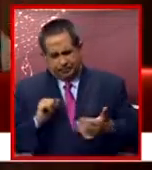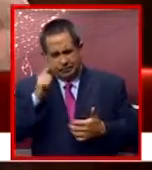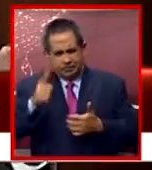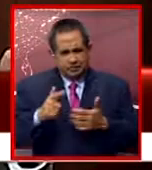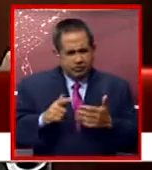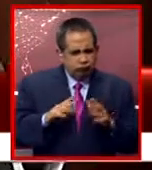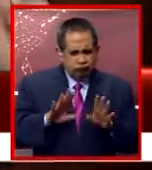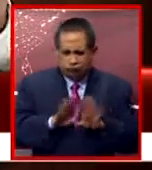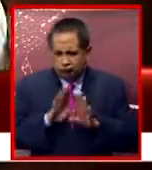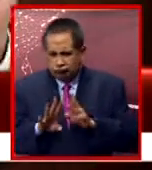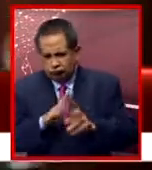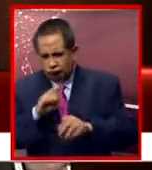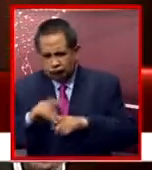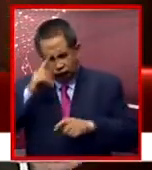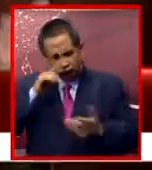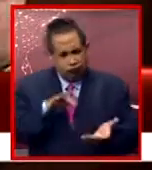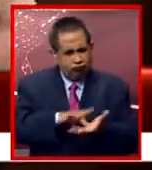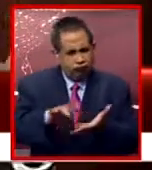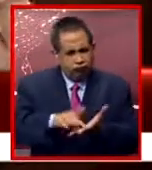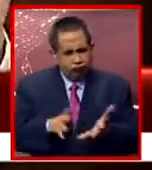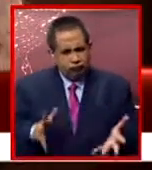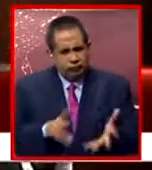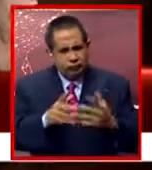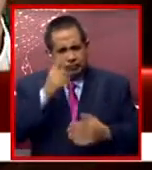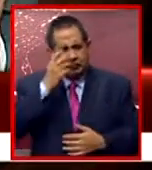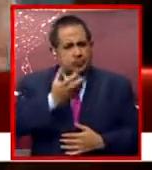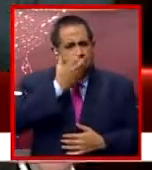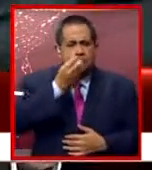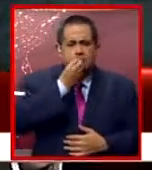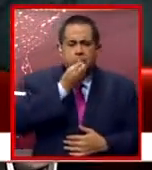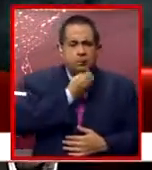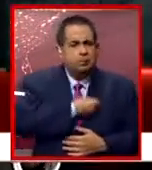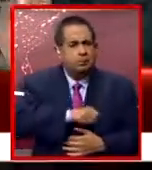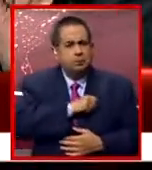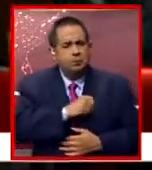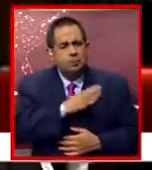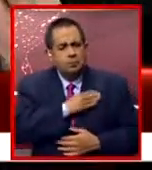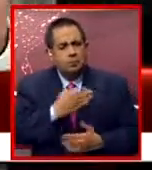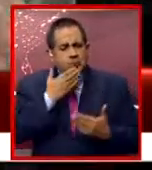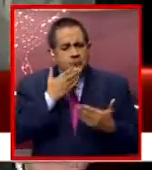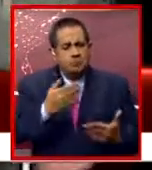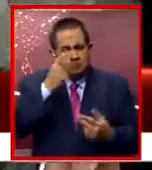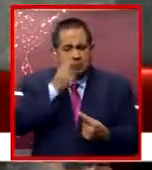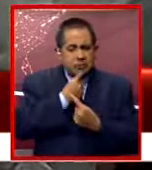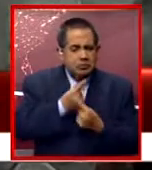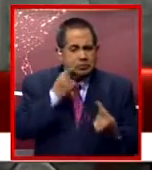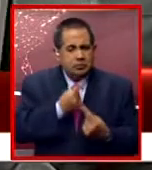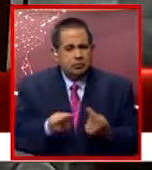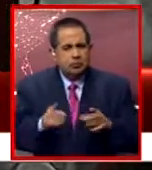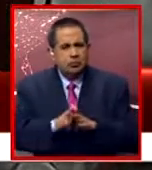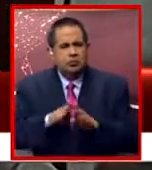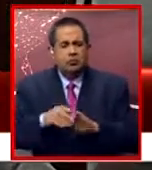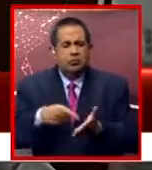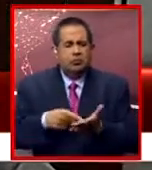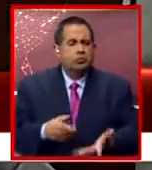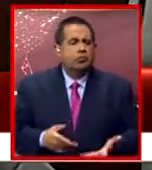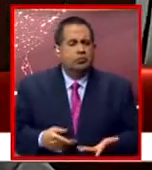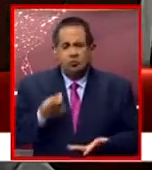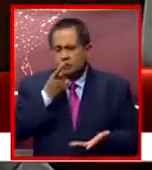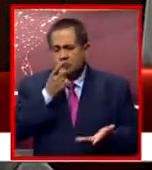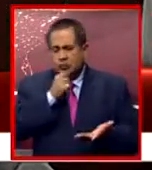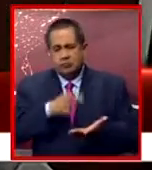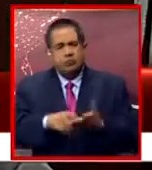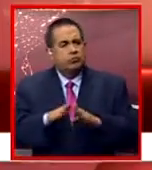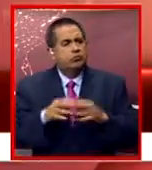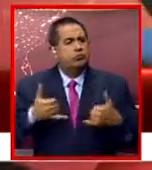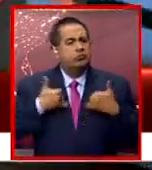estrategia concreta para impulsar las buenas costumbres para la alimentación de los niños y las niñas y los adolescentes de